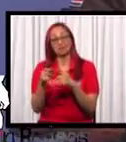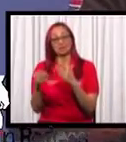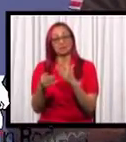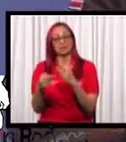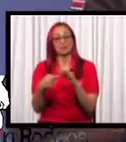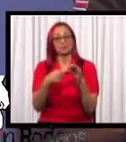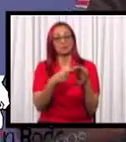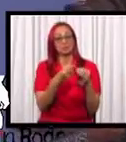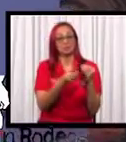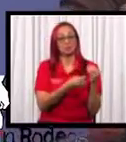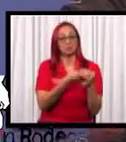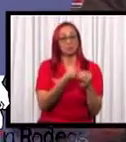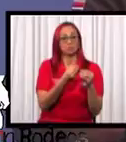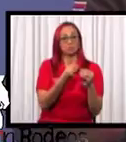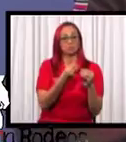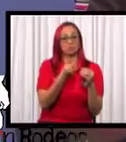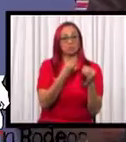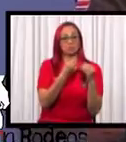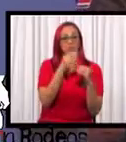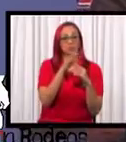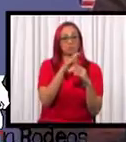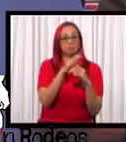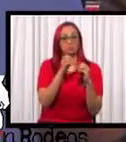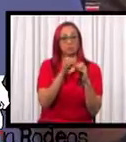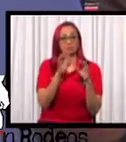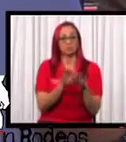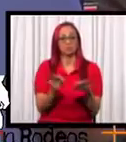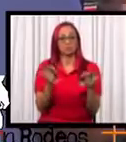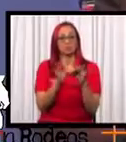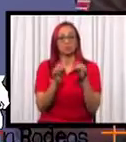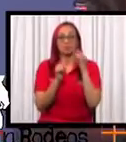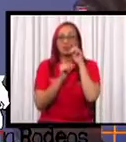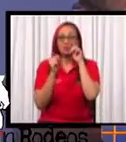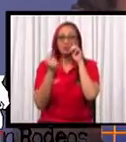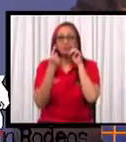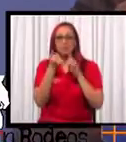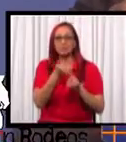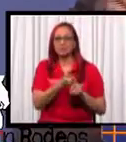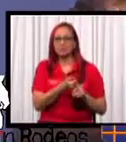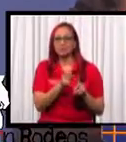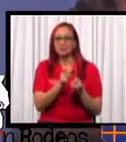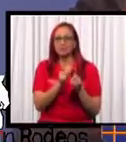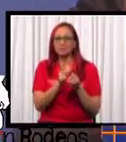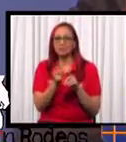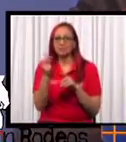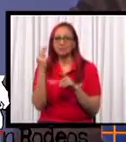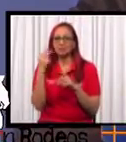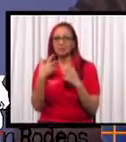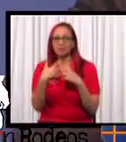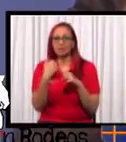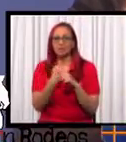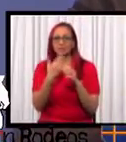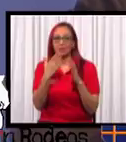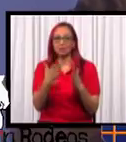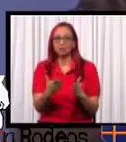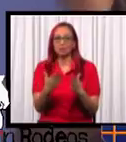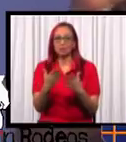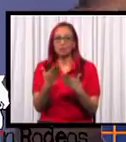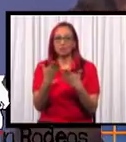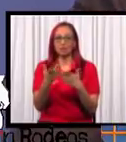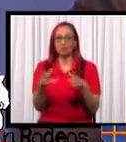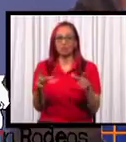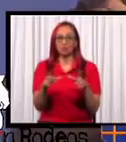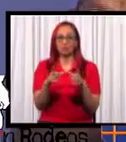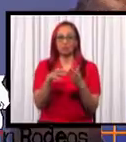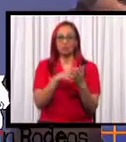consumo popular, es el más importante. Y no solamente eso, la generación de empleos que da el sector arrocero en los cantones